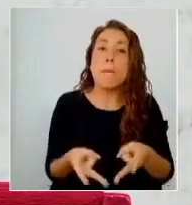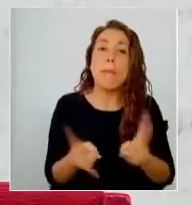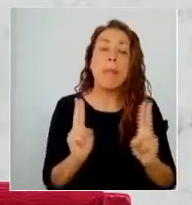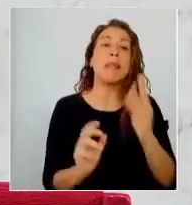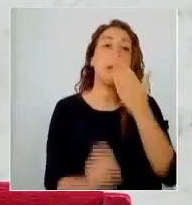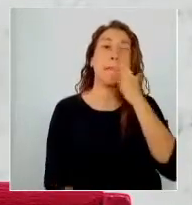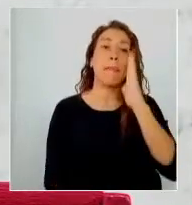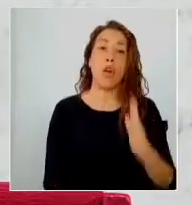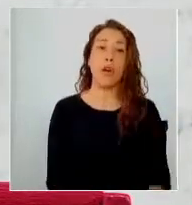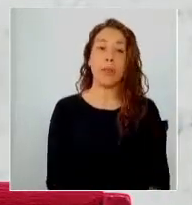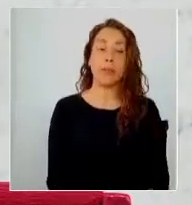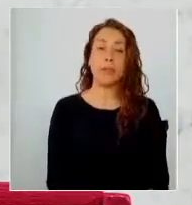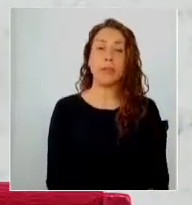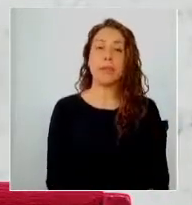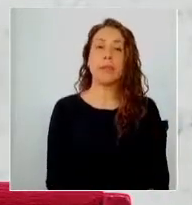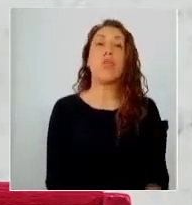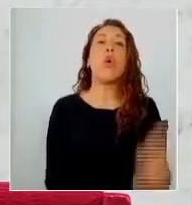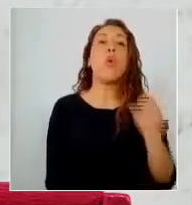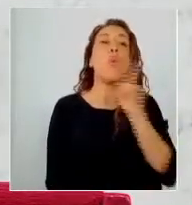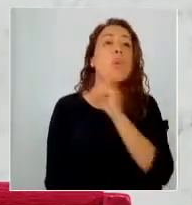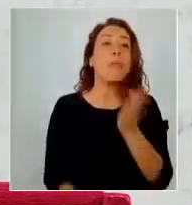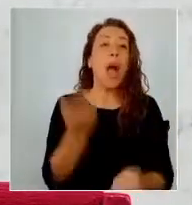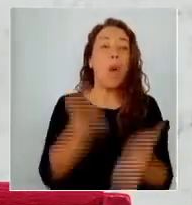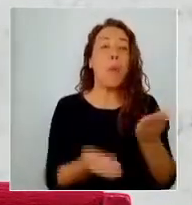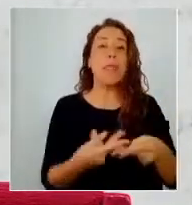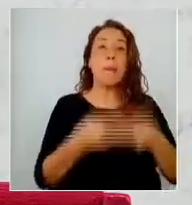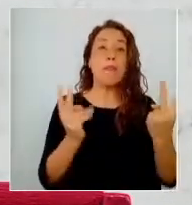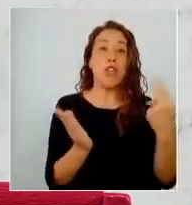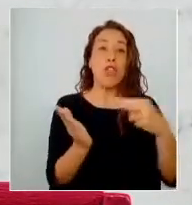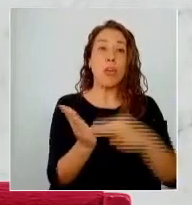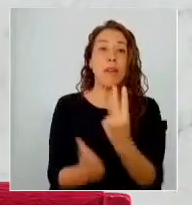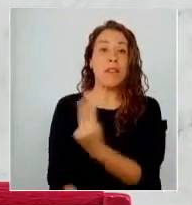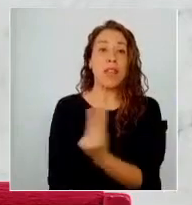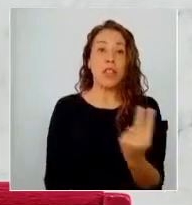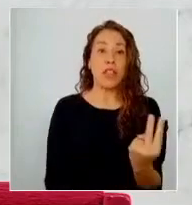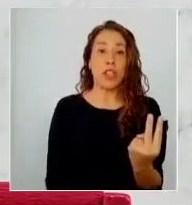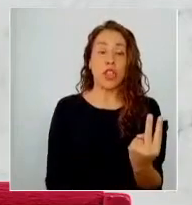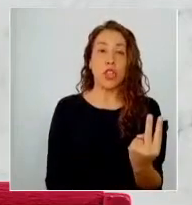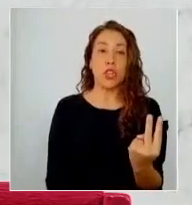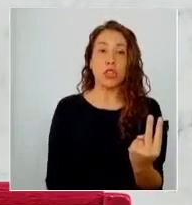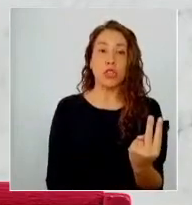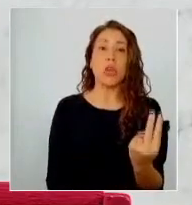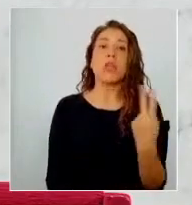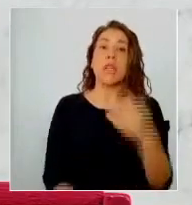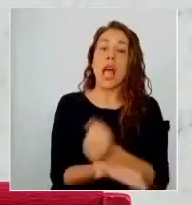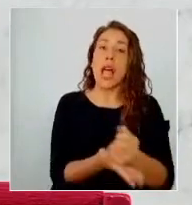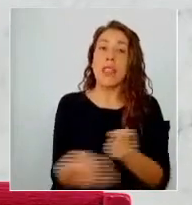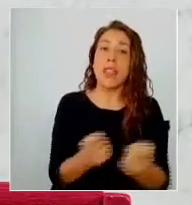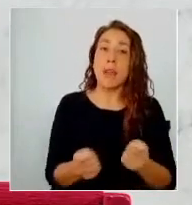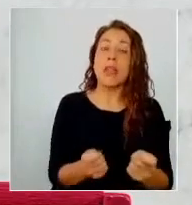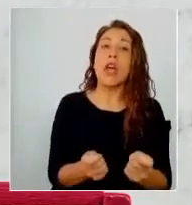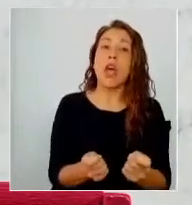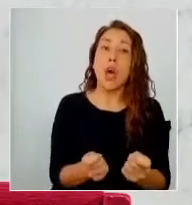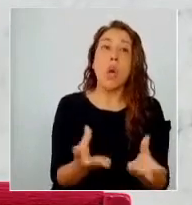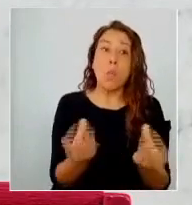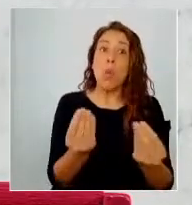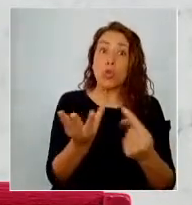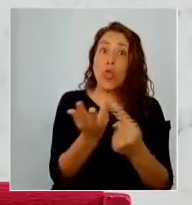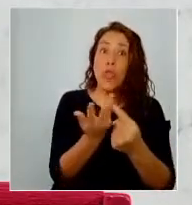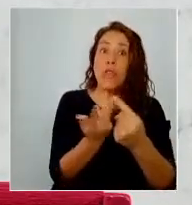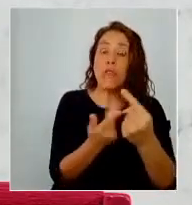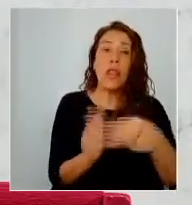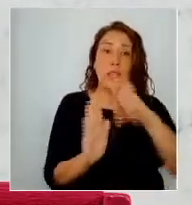desde la última Cuenta pública de dos se han tramitada una cantidad bien relevante de proyecto